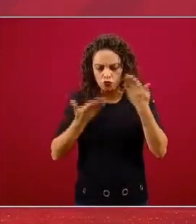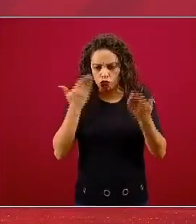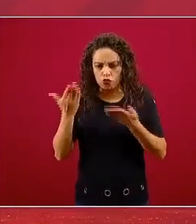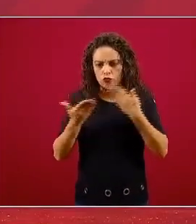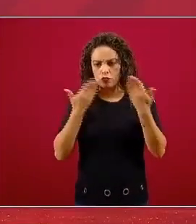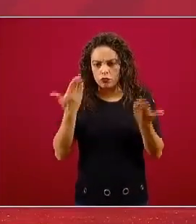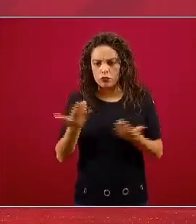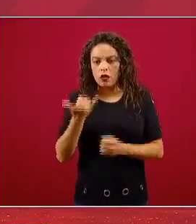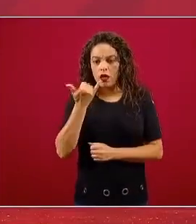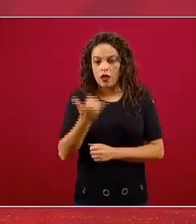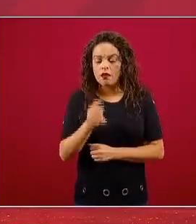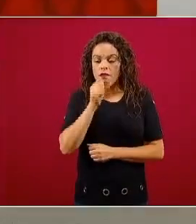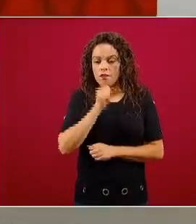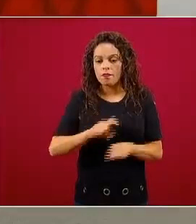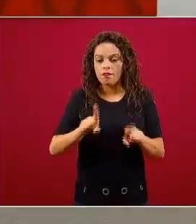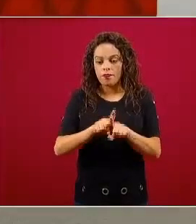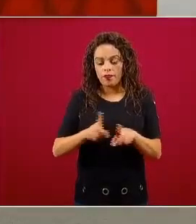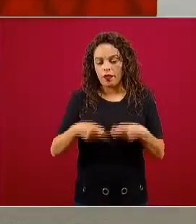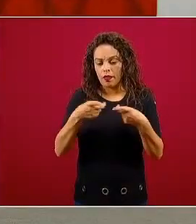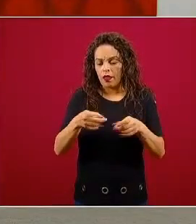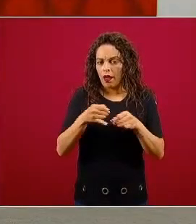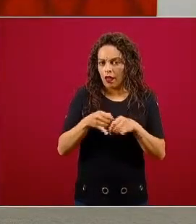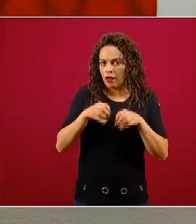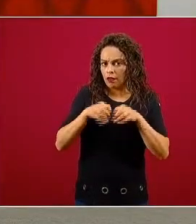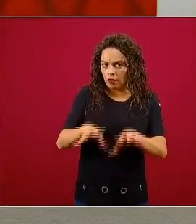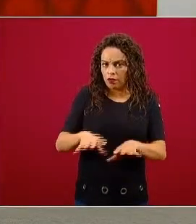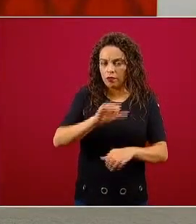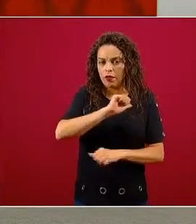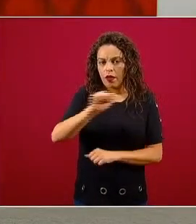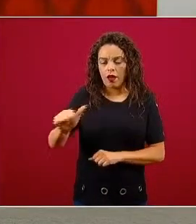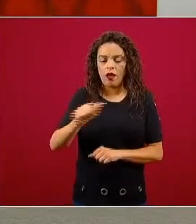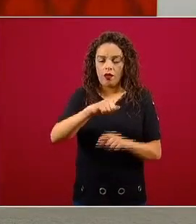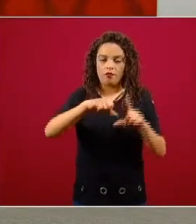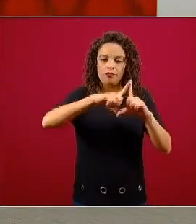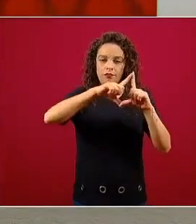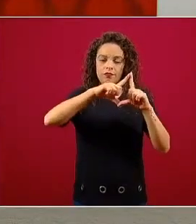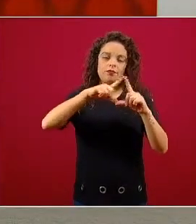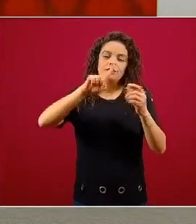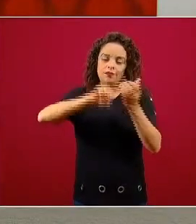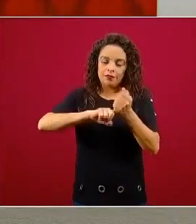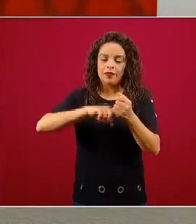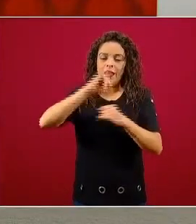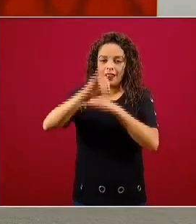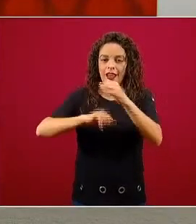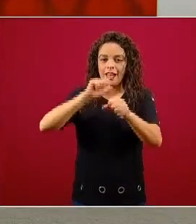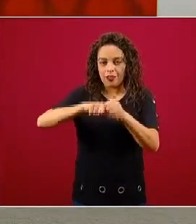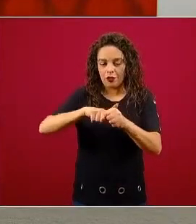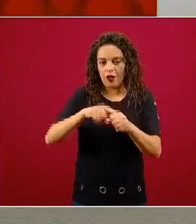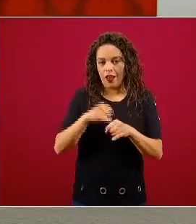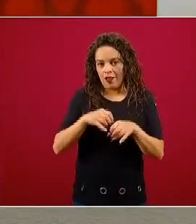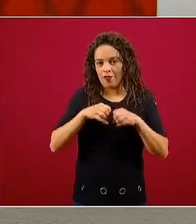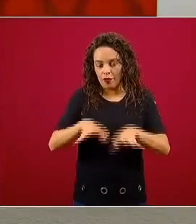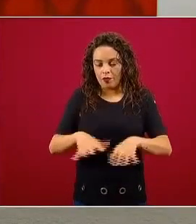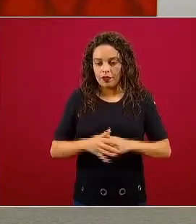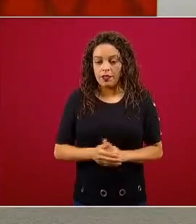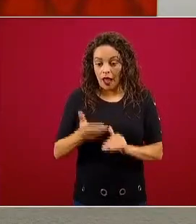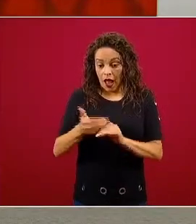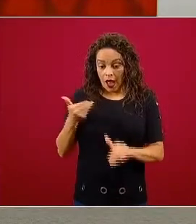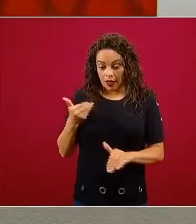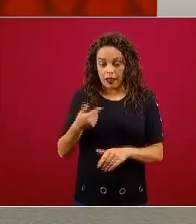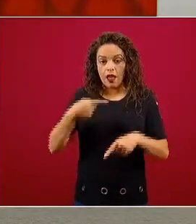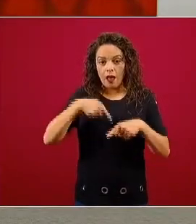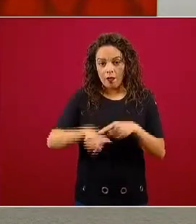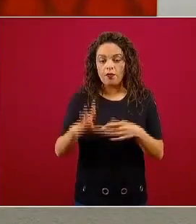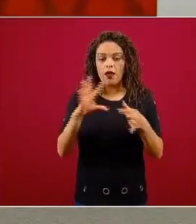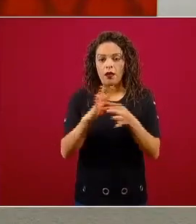lógicamente también algo de información internacional. Antes de pasar al componente temático, vamos entonces a iniciar el día de